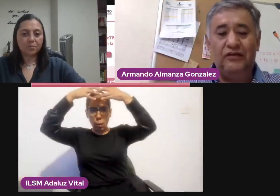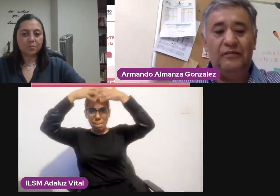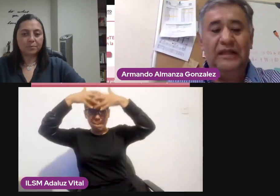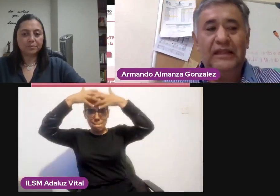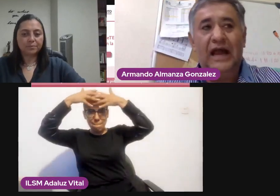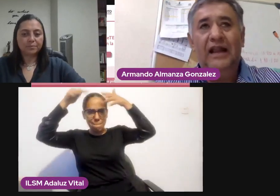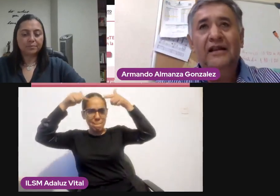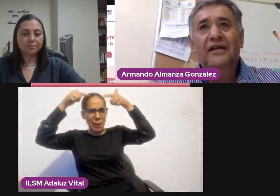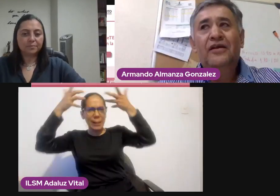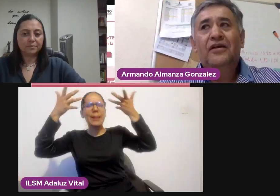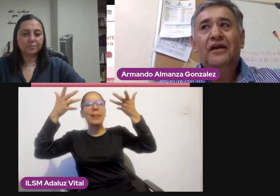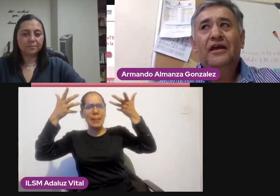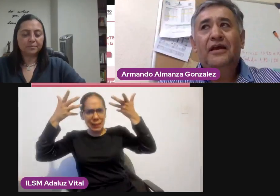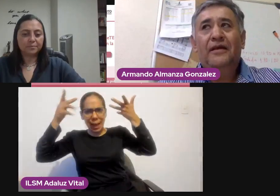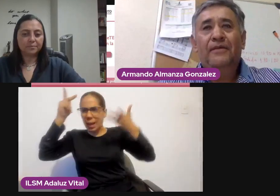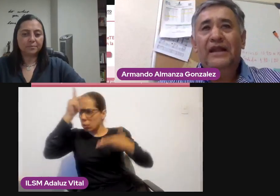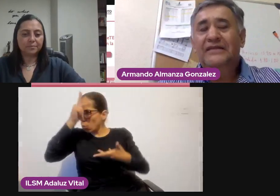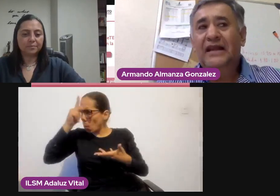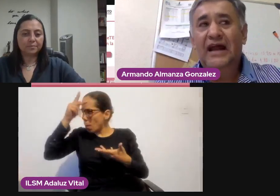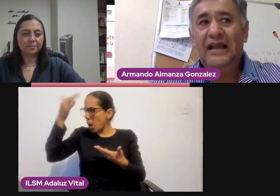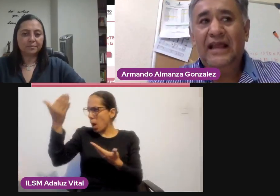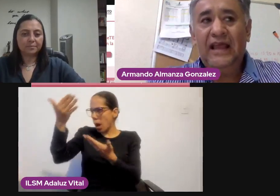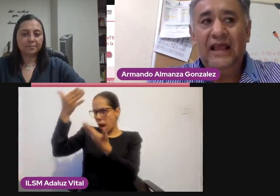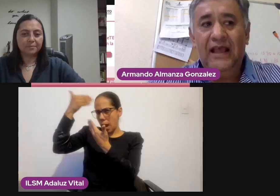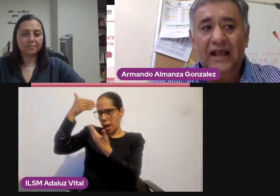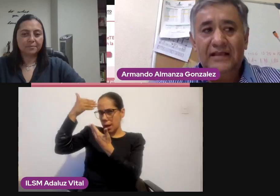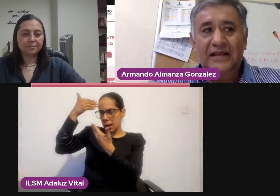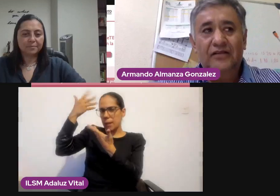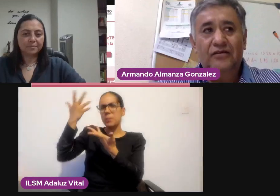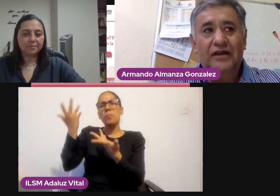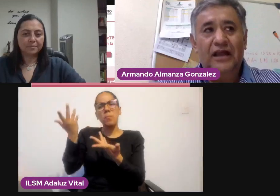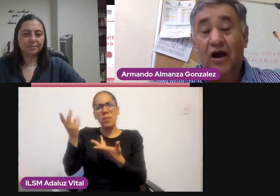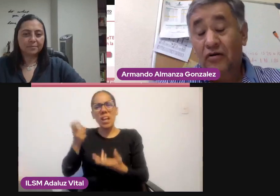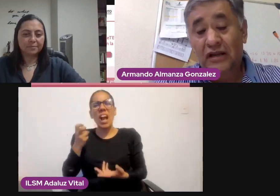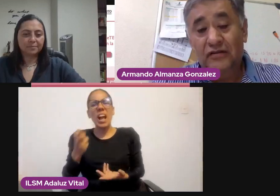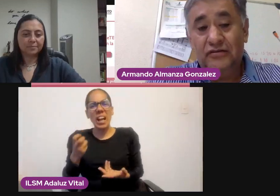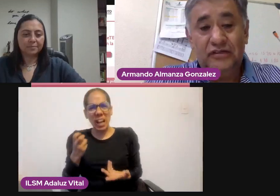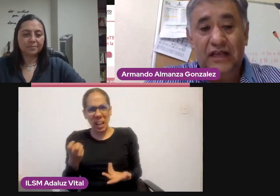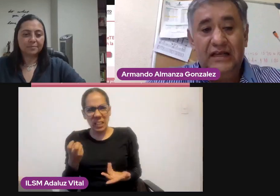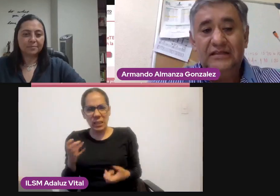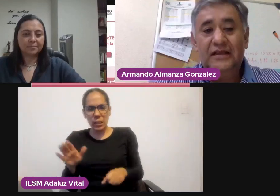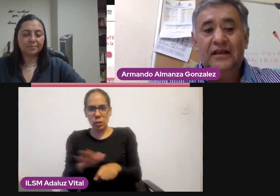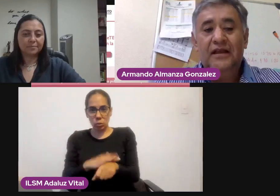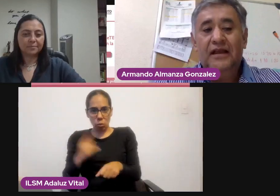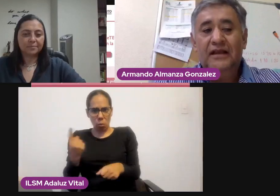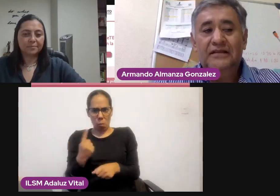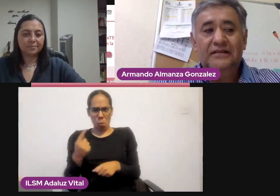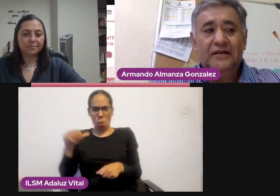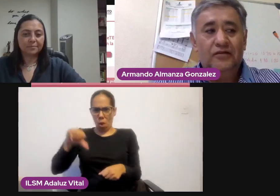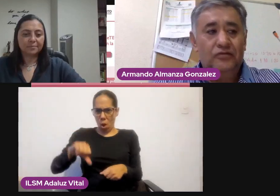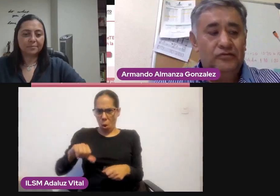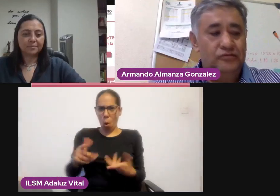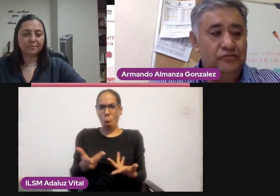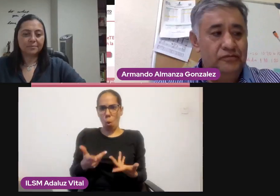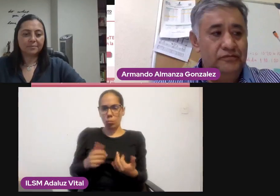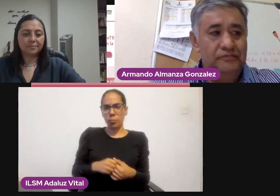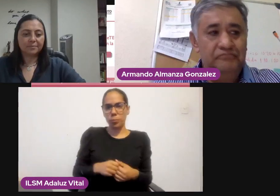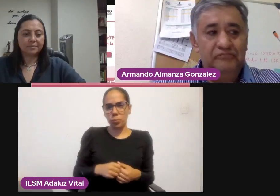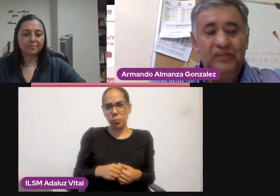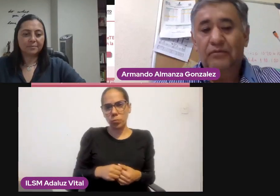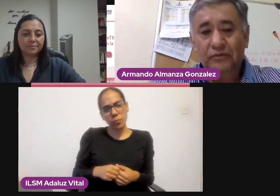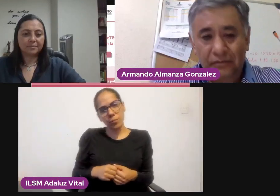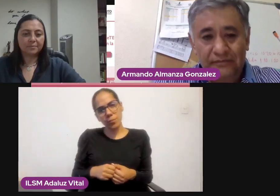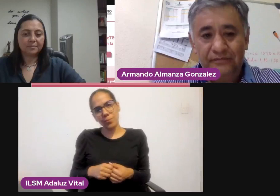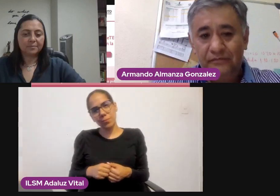Hablamos de salud mental y pareciera que es algo que aún en nuestros días es